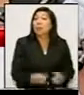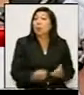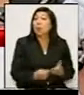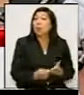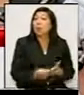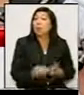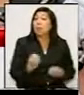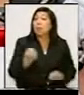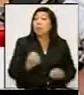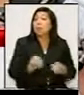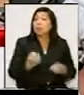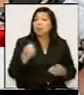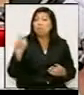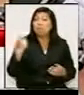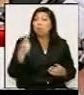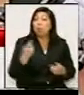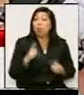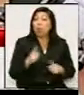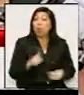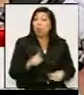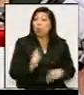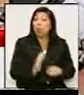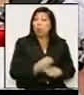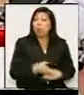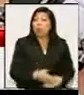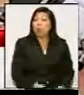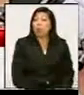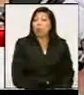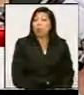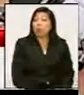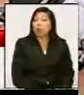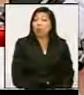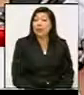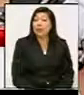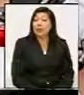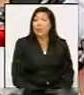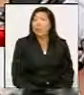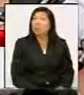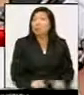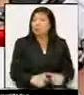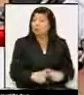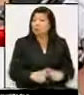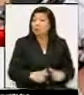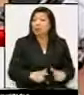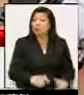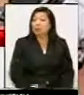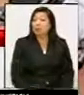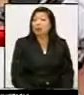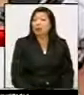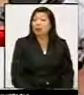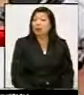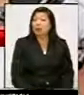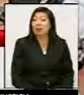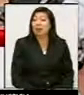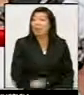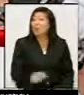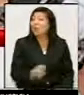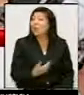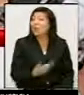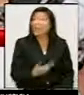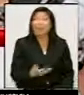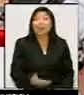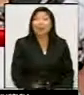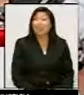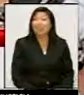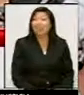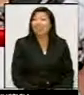los pasajes, cuando uno va, pese a que hay espacio, te indican que no hay